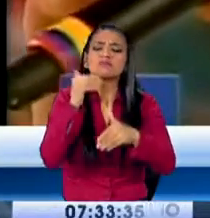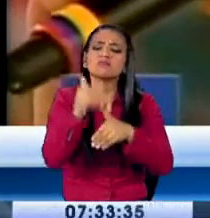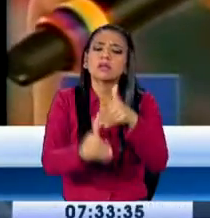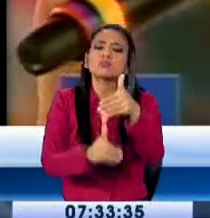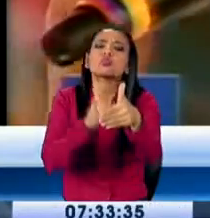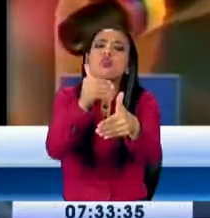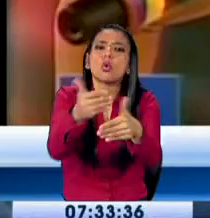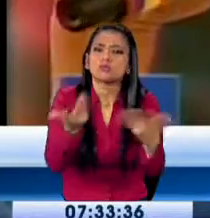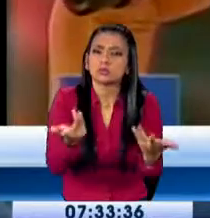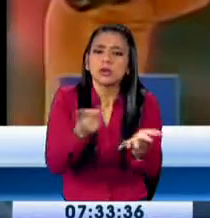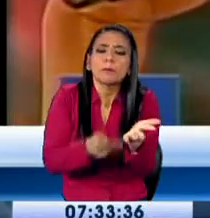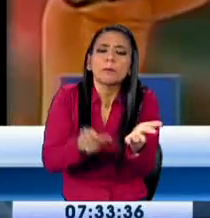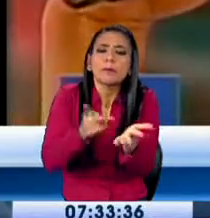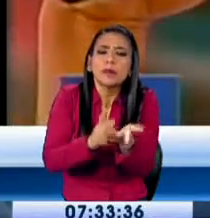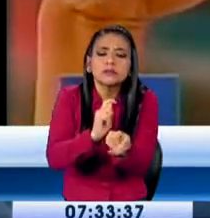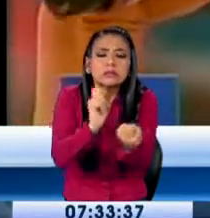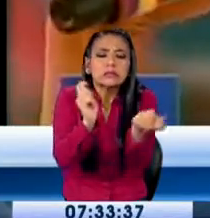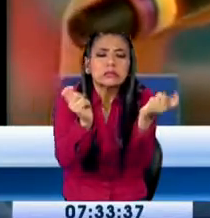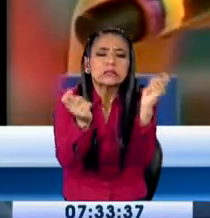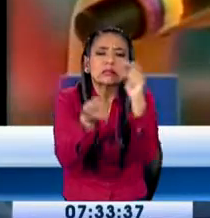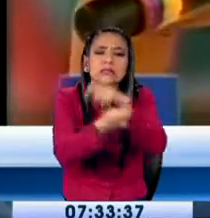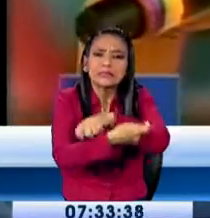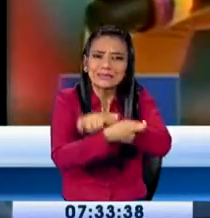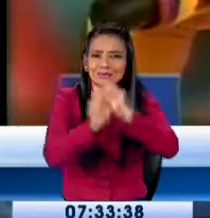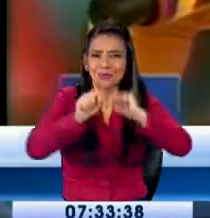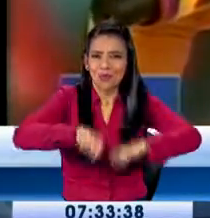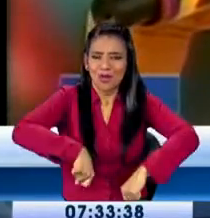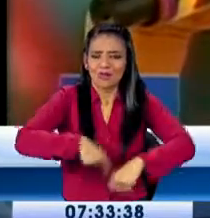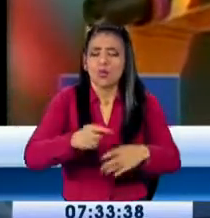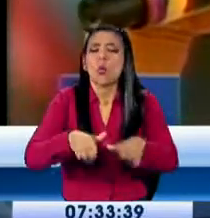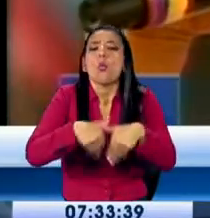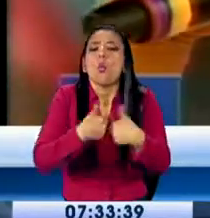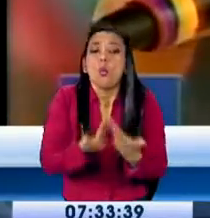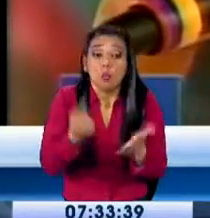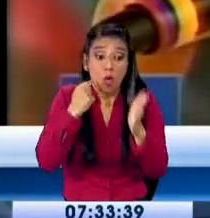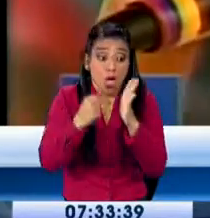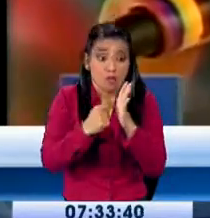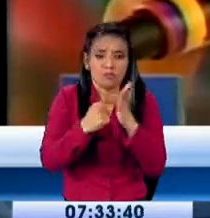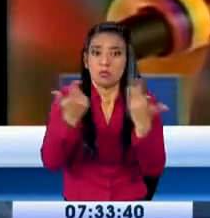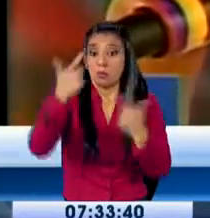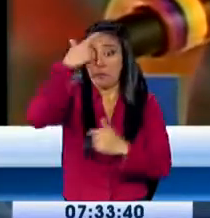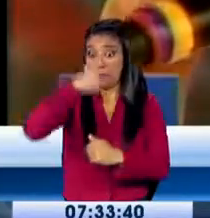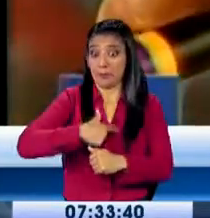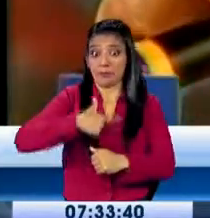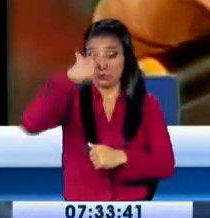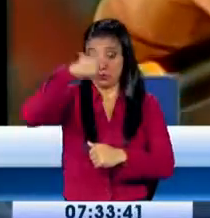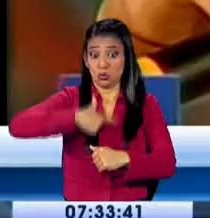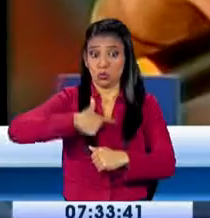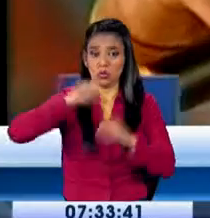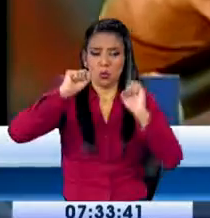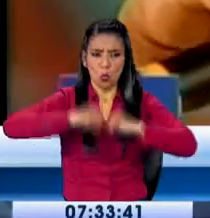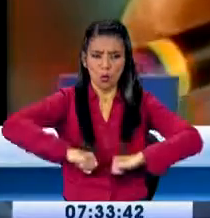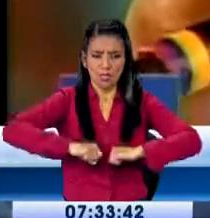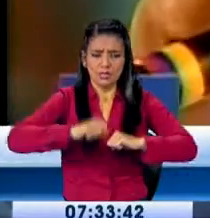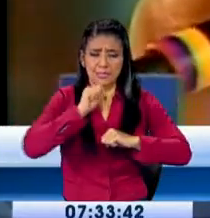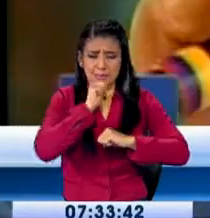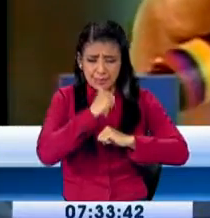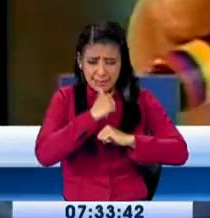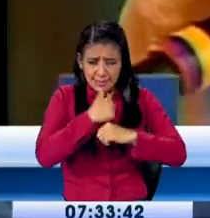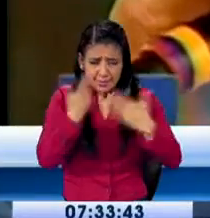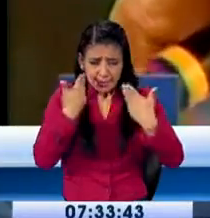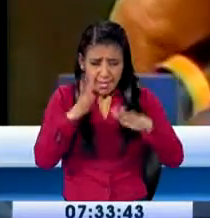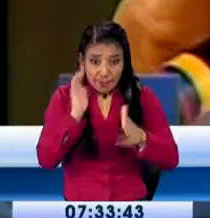rehabilitación, lo que se llama resiliación, la capacidad del ser humano de aguantar y superar